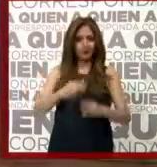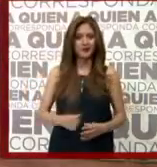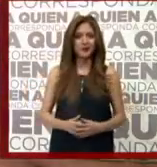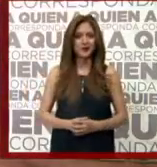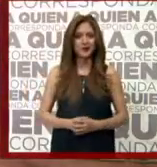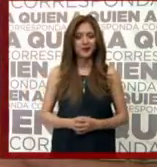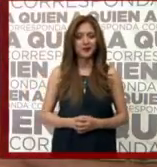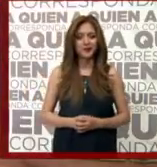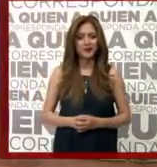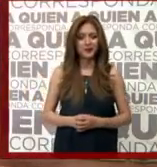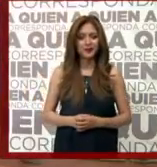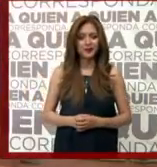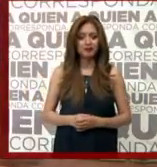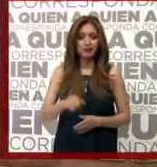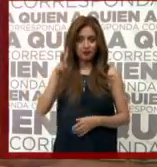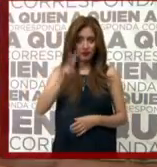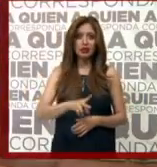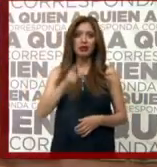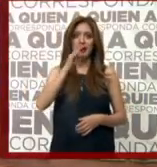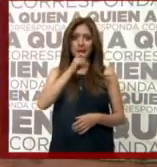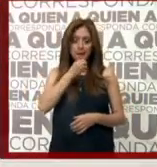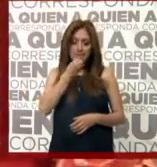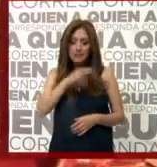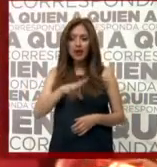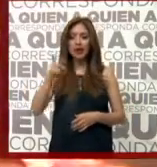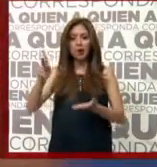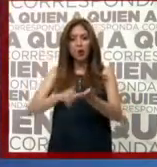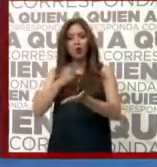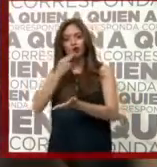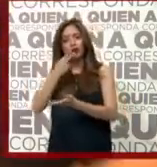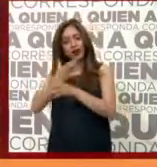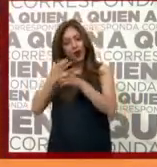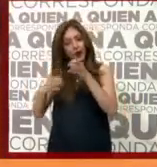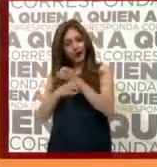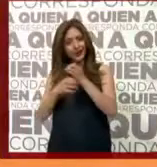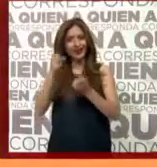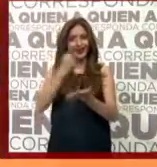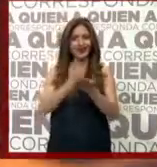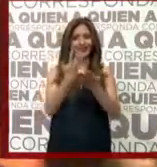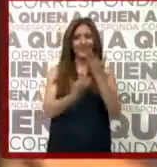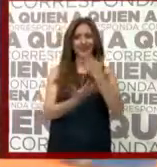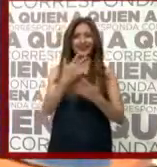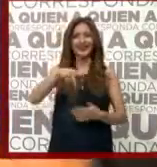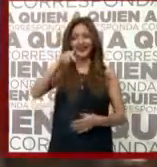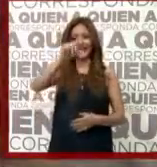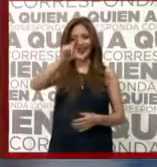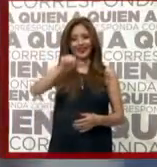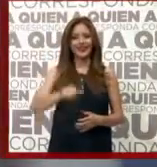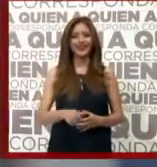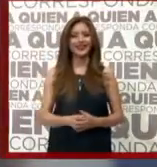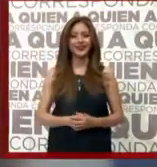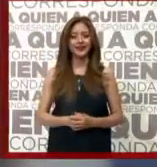Pues es padre poder contribuir de alguna forma. Hecho en México, Carla Sandoval.